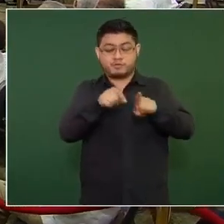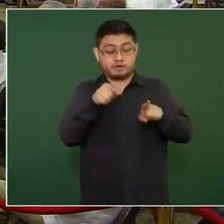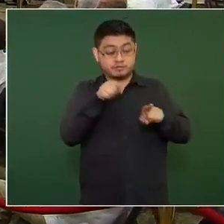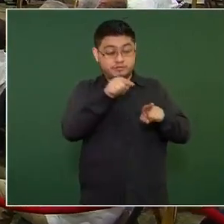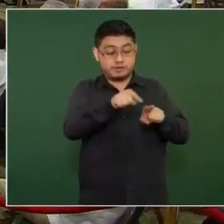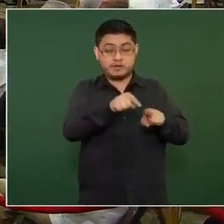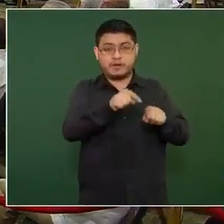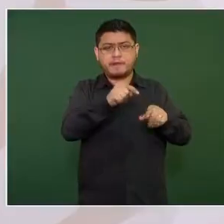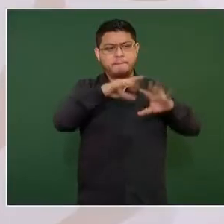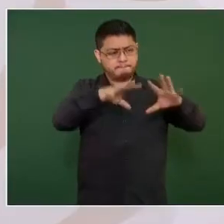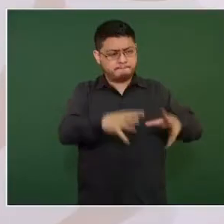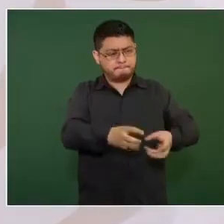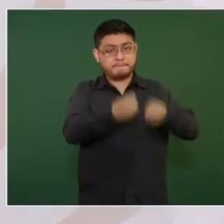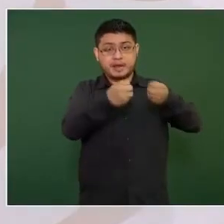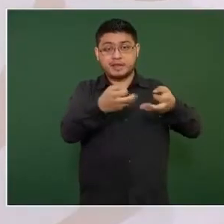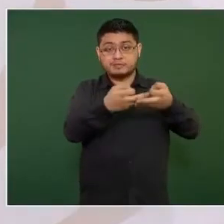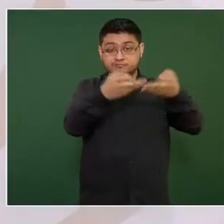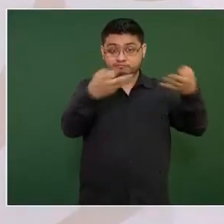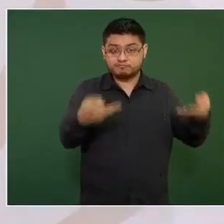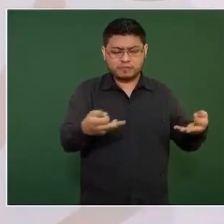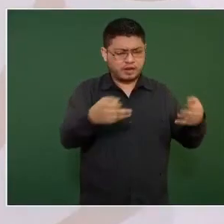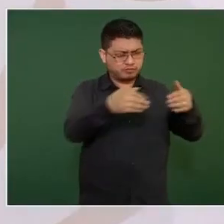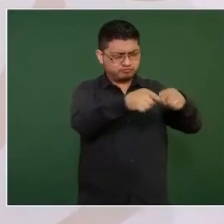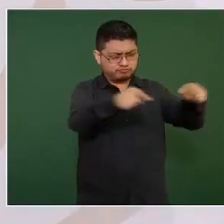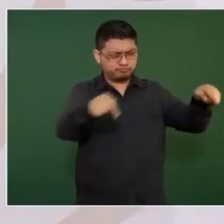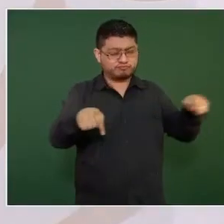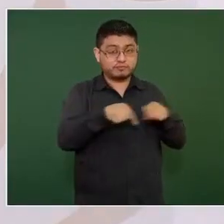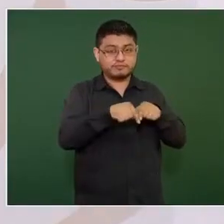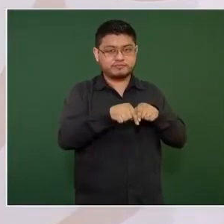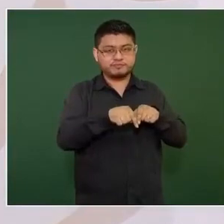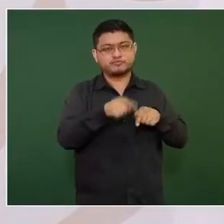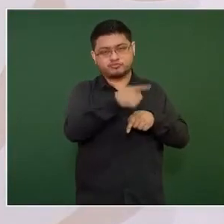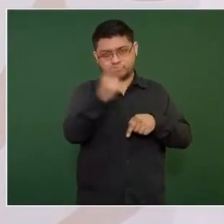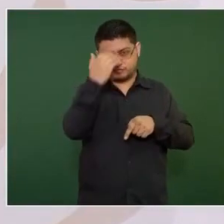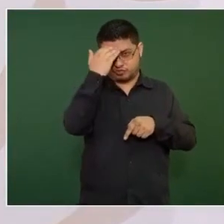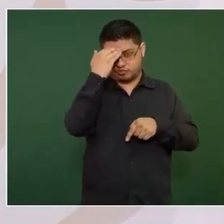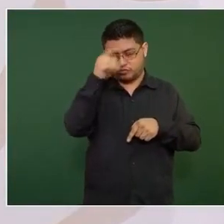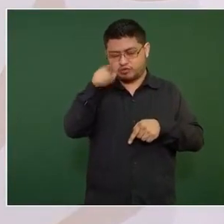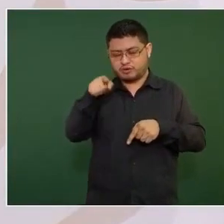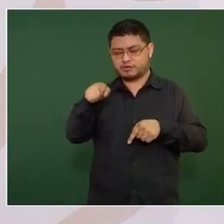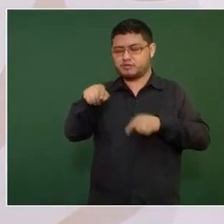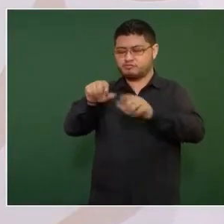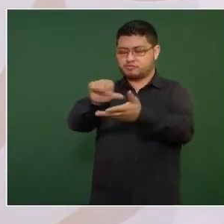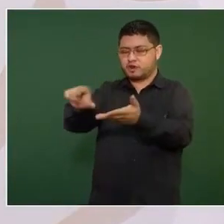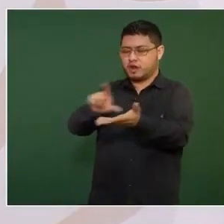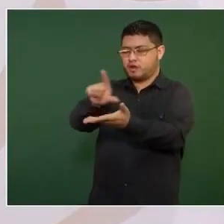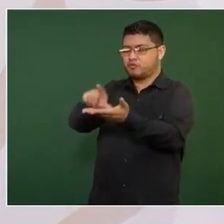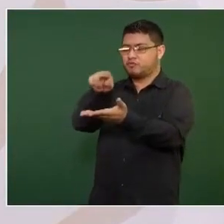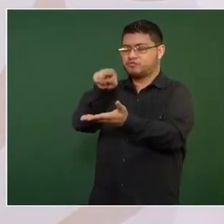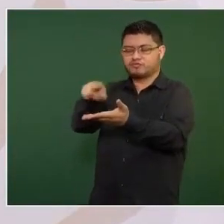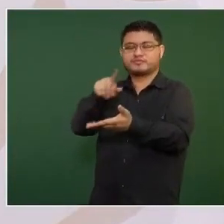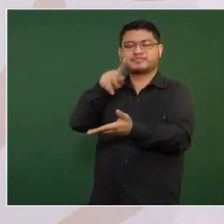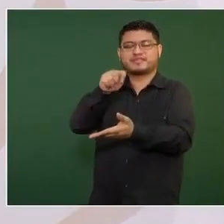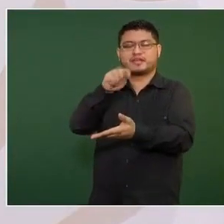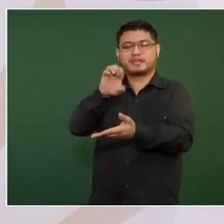rescate de tierras y el emblemático lago de Texcoco. Ya